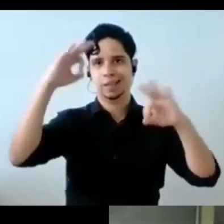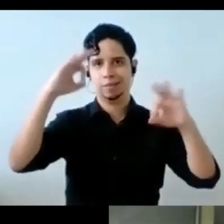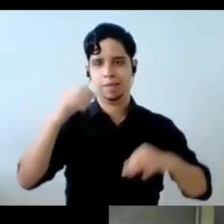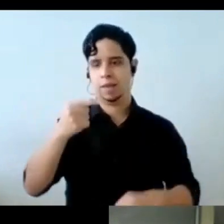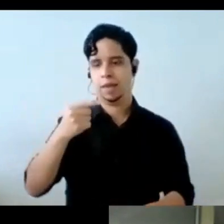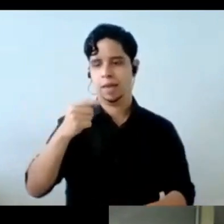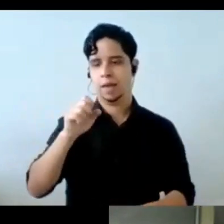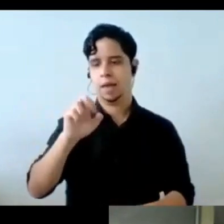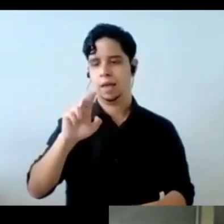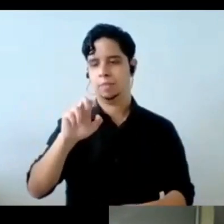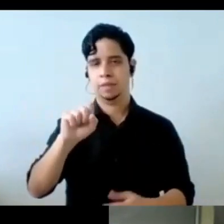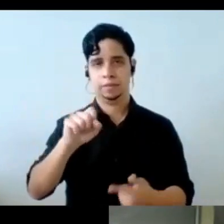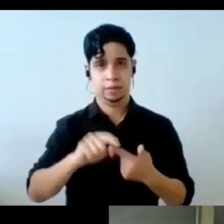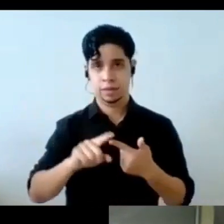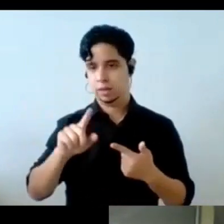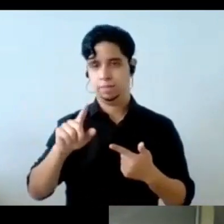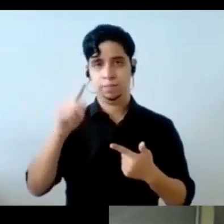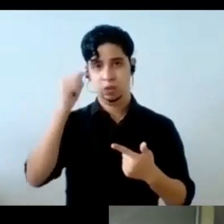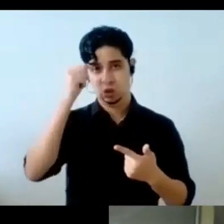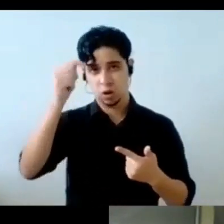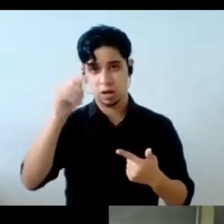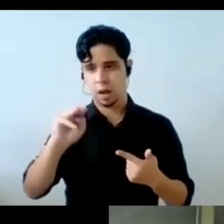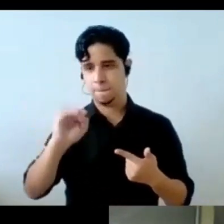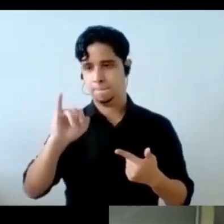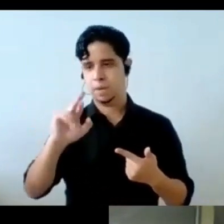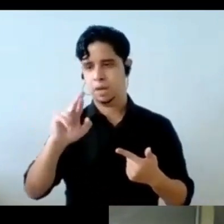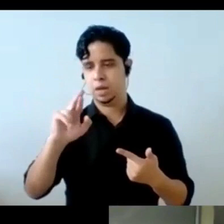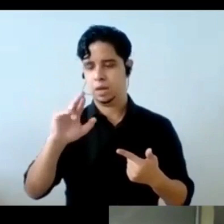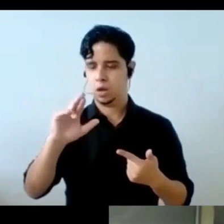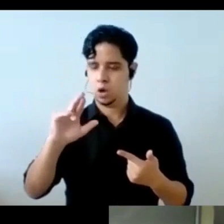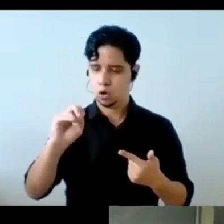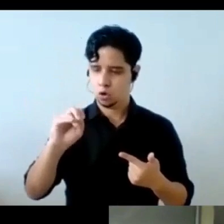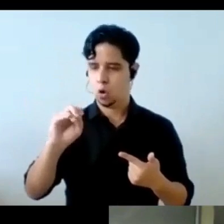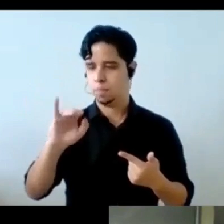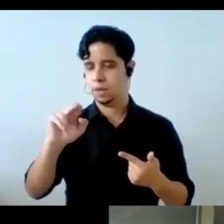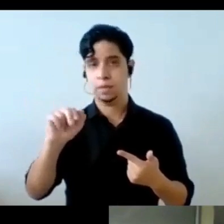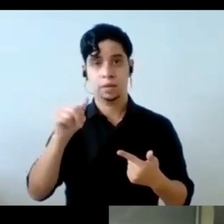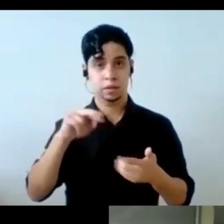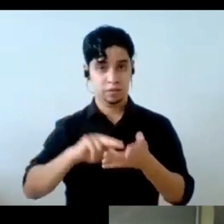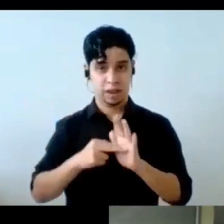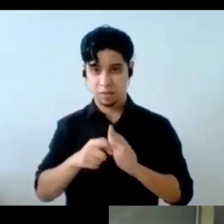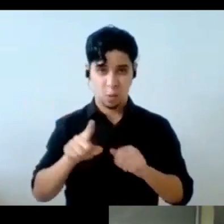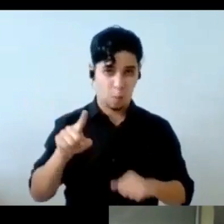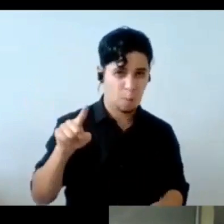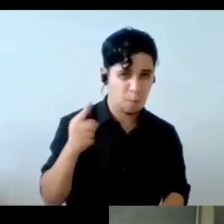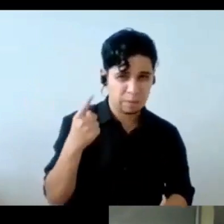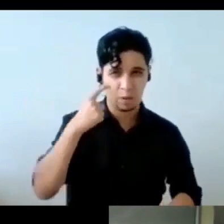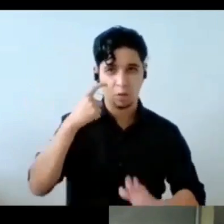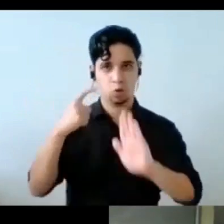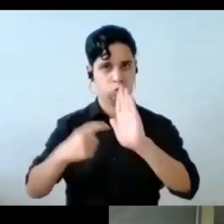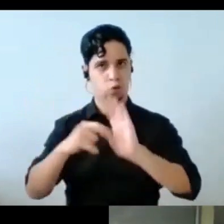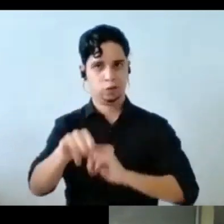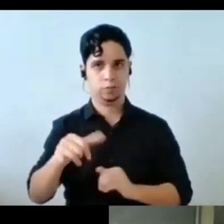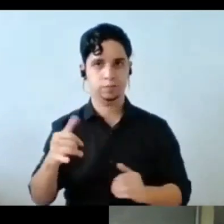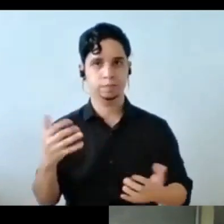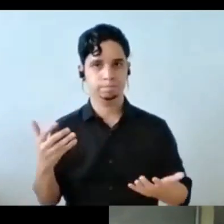microbiana, y entonces él es uno de los que comienza, tú sabes, a estar... Precursor. Y entonces, sí, porque te dice,